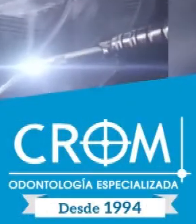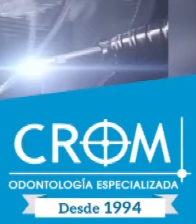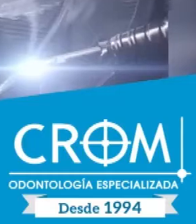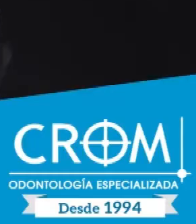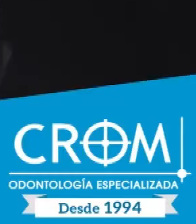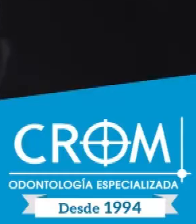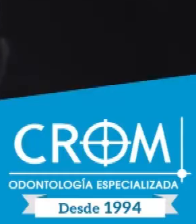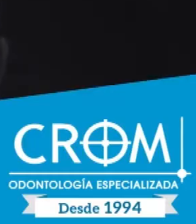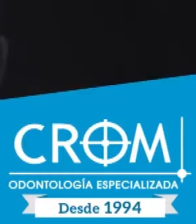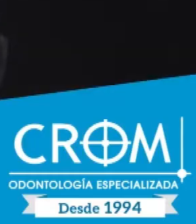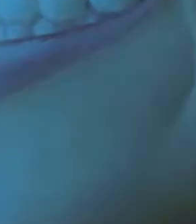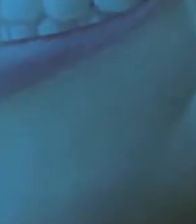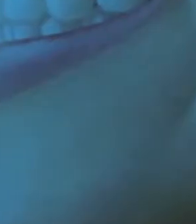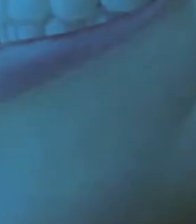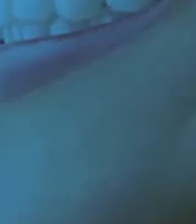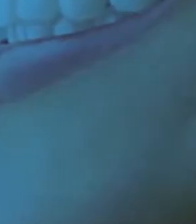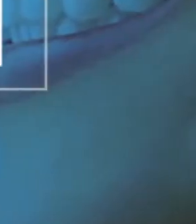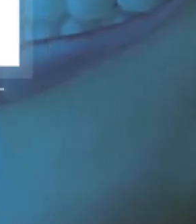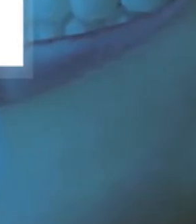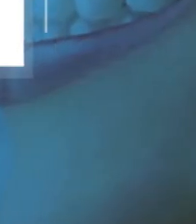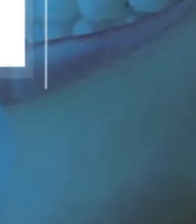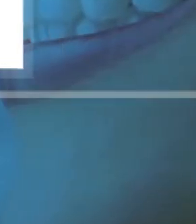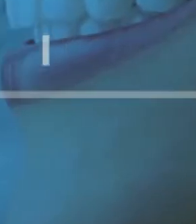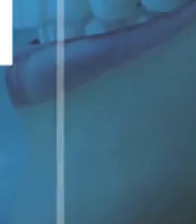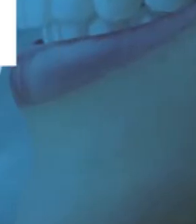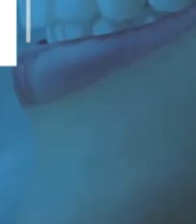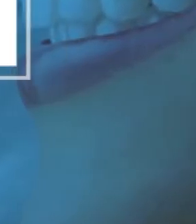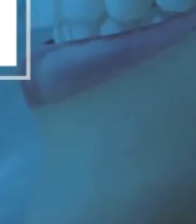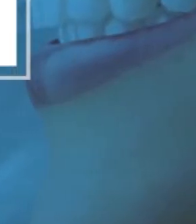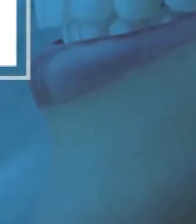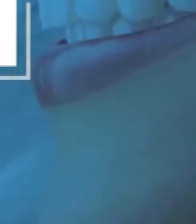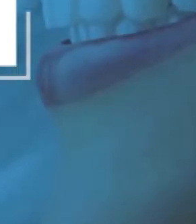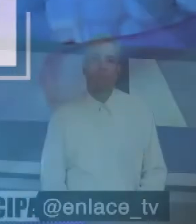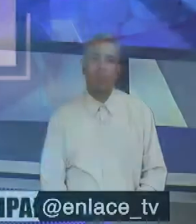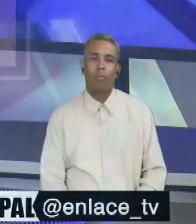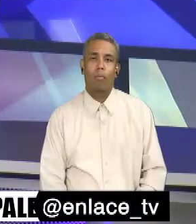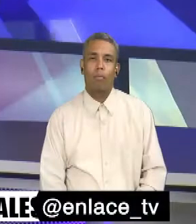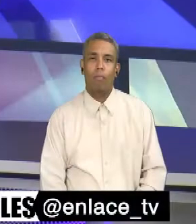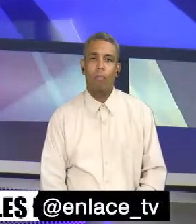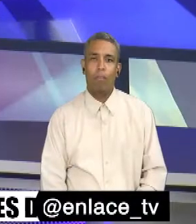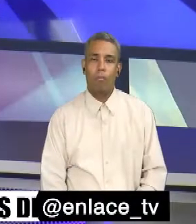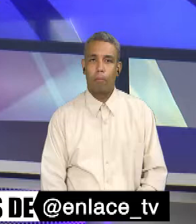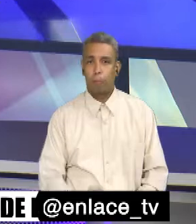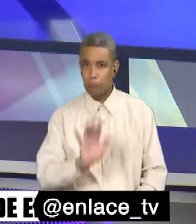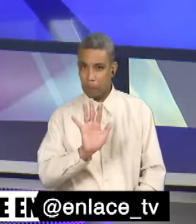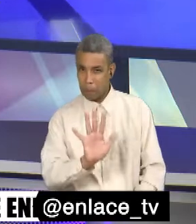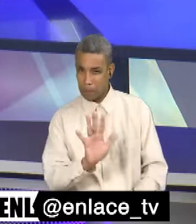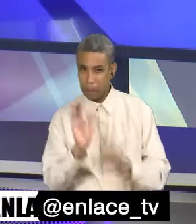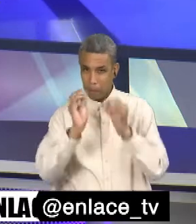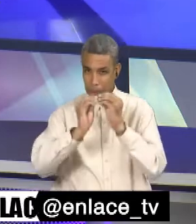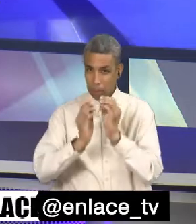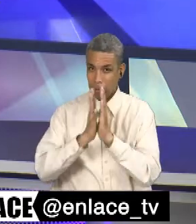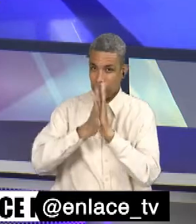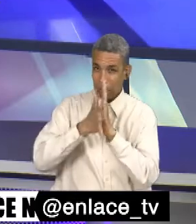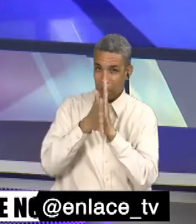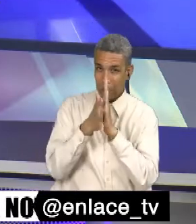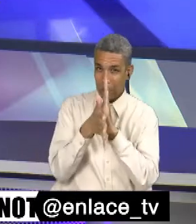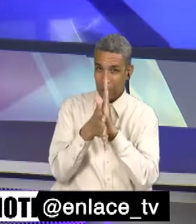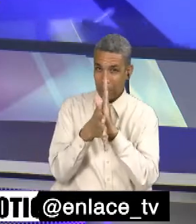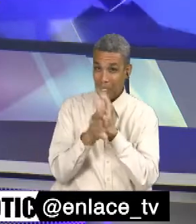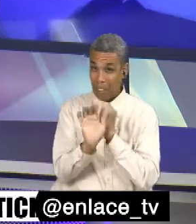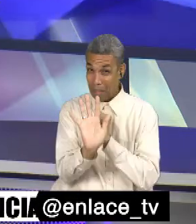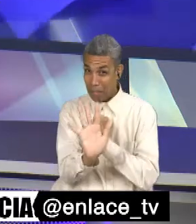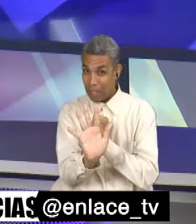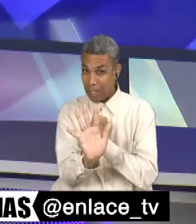Chrome, odontología especializada. Momento de hacer una pausa. Al regresar, no se olviden y no se esperen. Y al